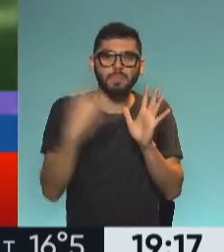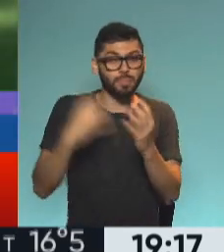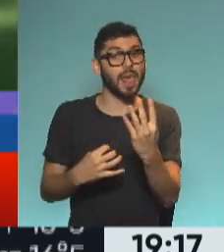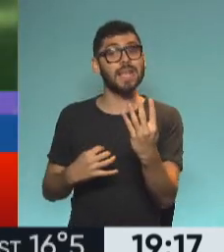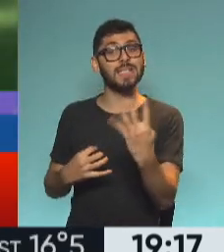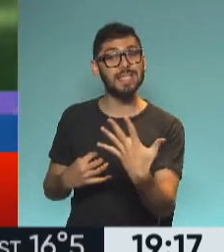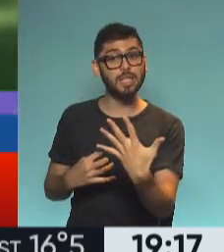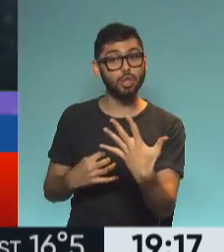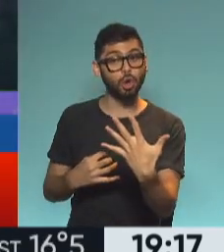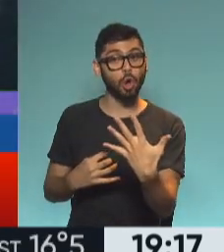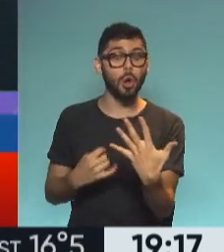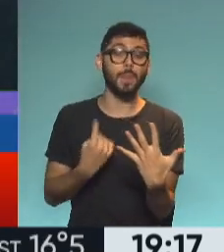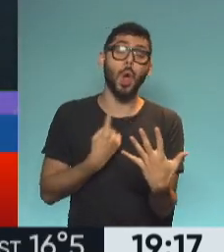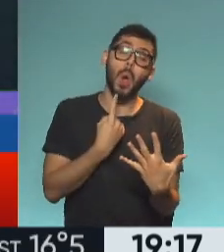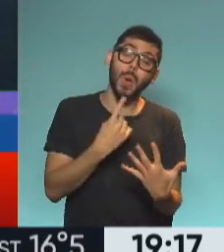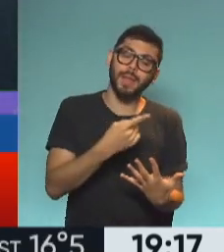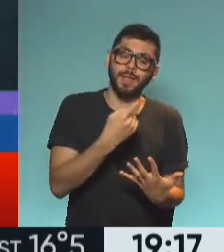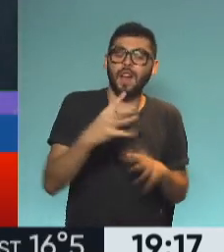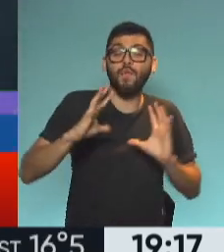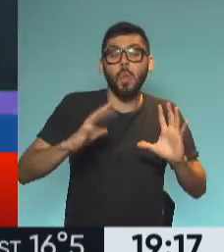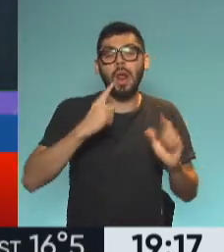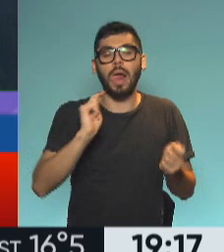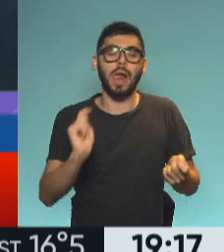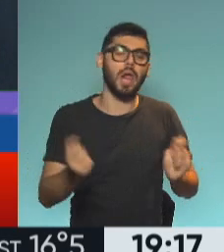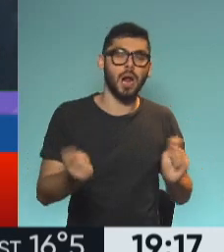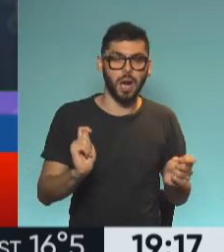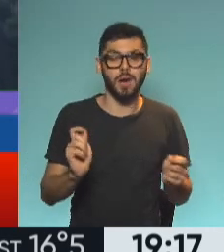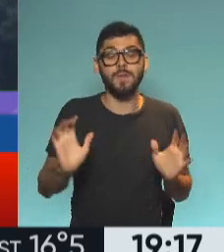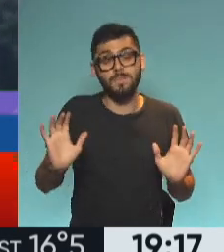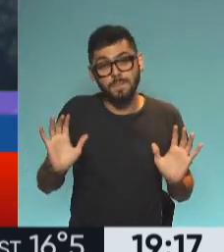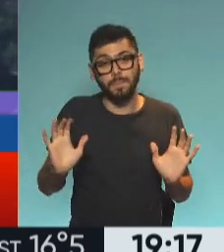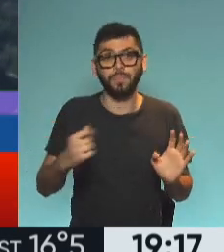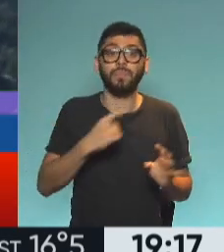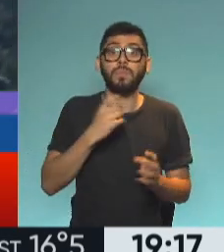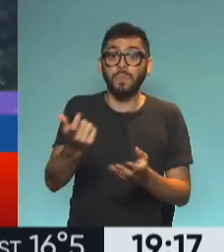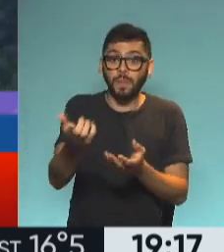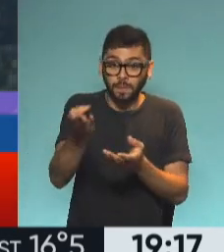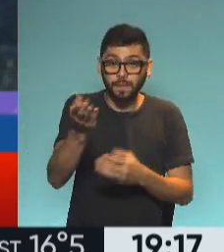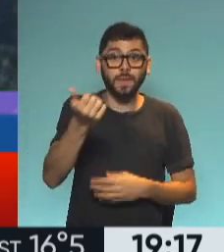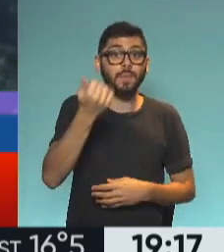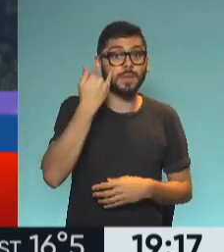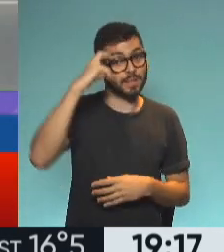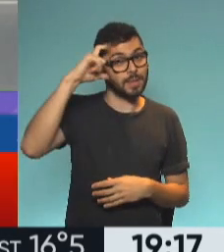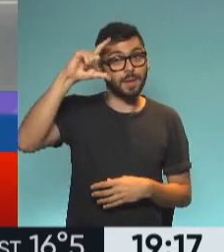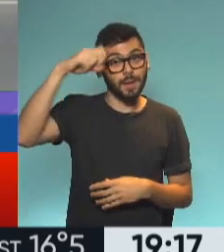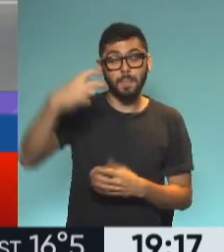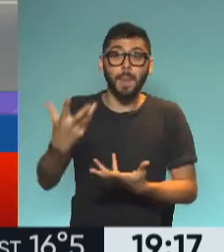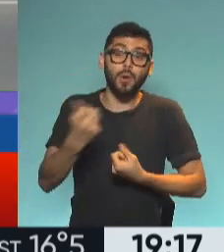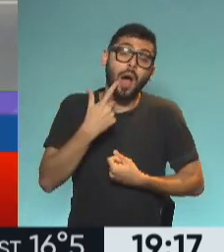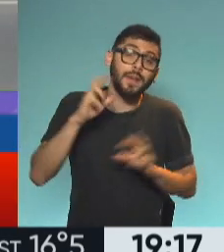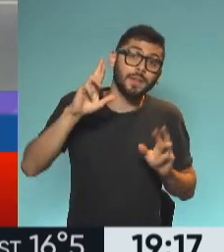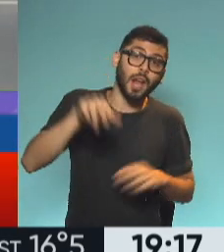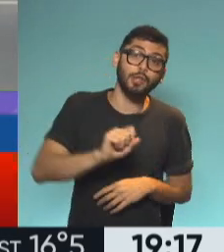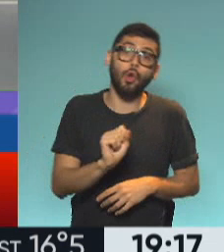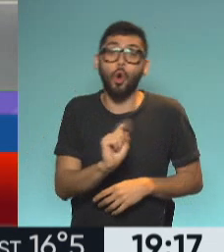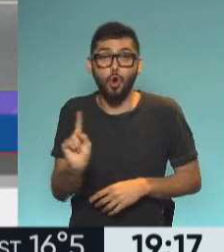5. Pero vos viste que todo puede cambiar en el fútbol. Quiero que Ayelen me ayude a ver si tengo razón o no,